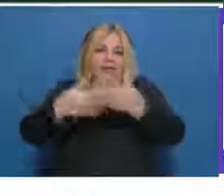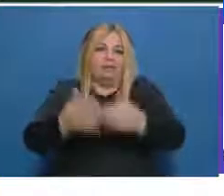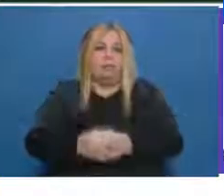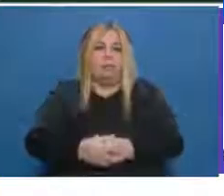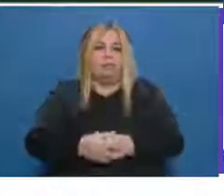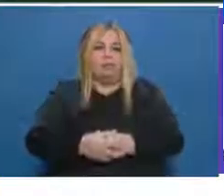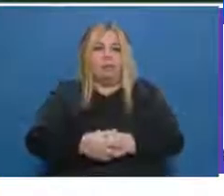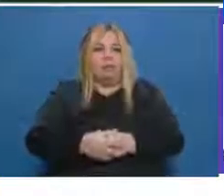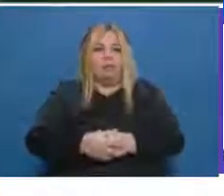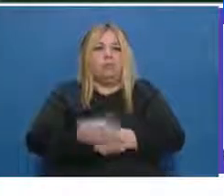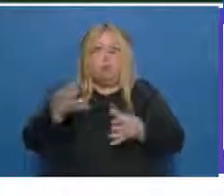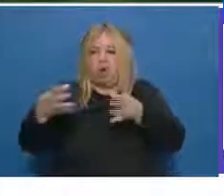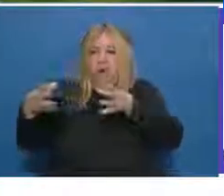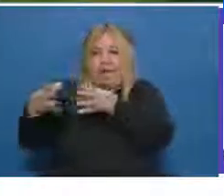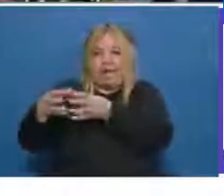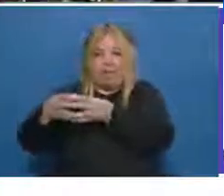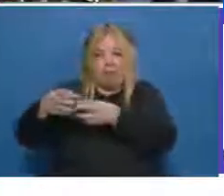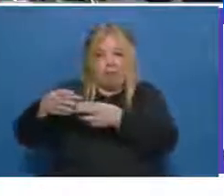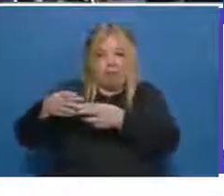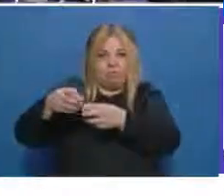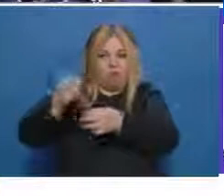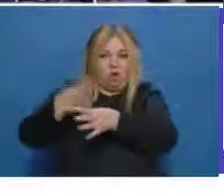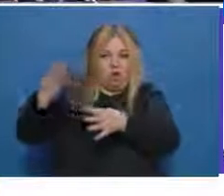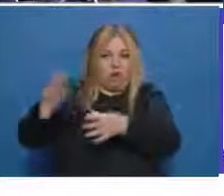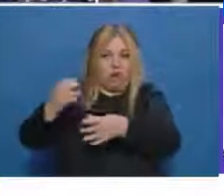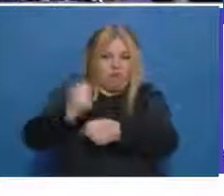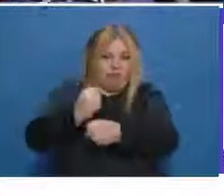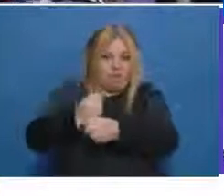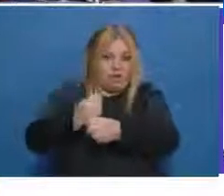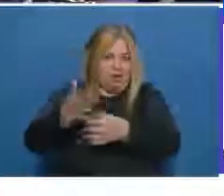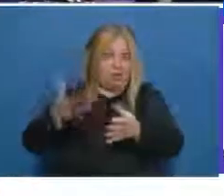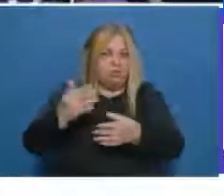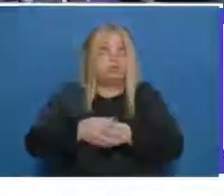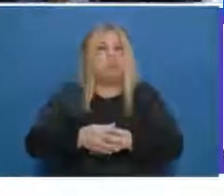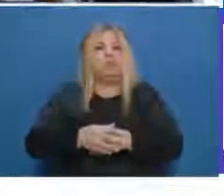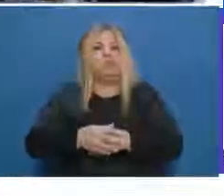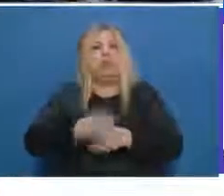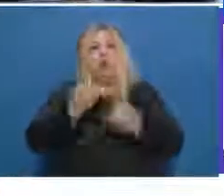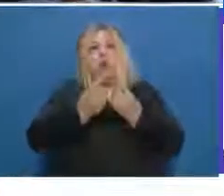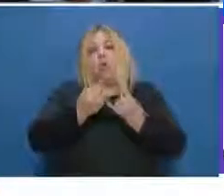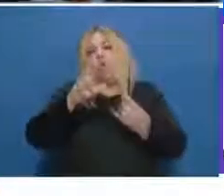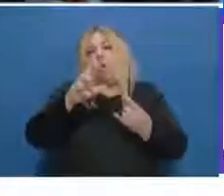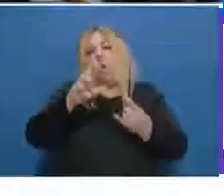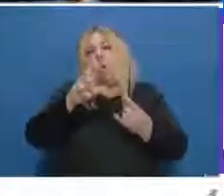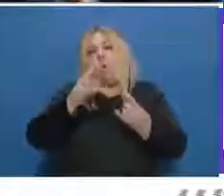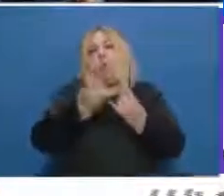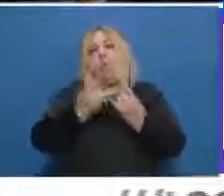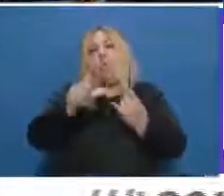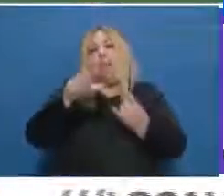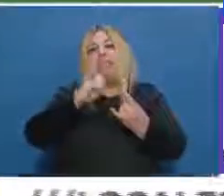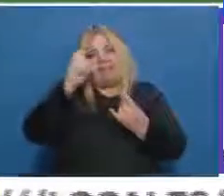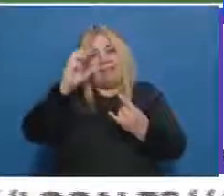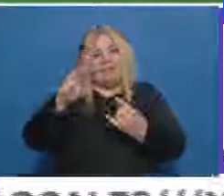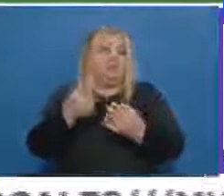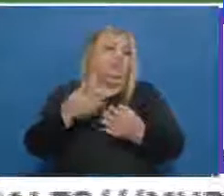lepra, ¿eh? Sí, sí, me acompaña, bueno, Walter Herpe vino conmigo, que es el profe que hace muchos años que está trabajando conmigo, y como